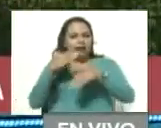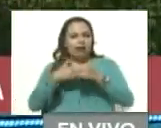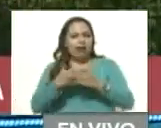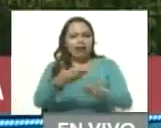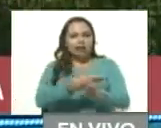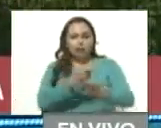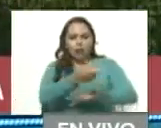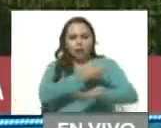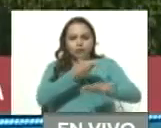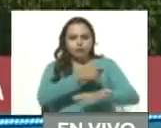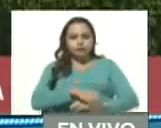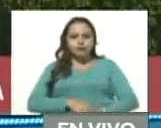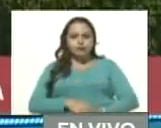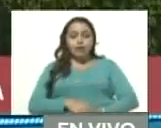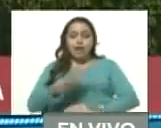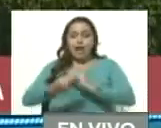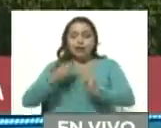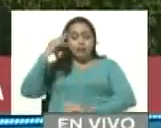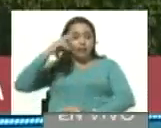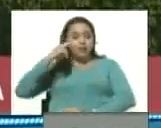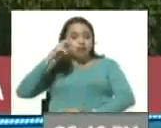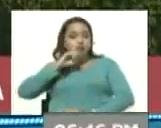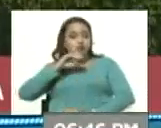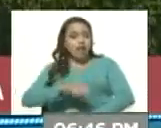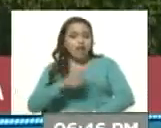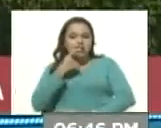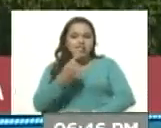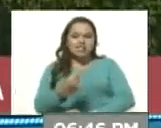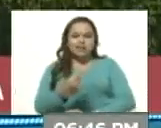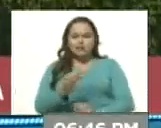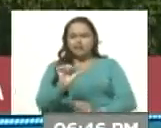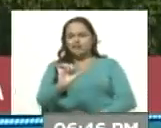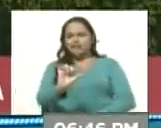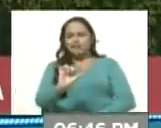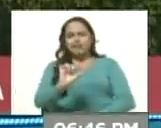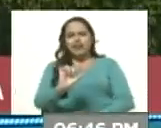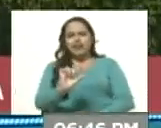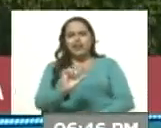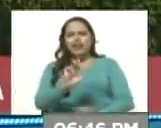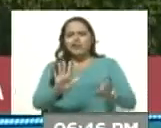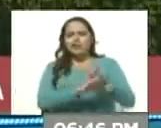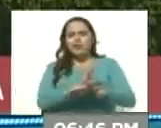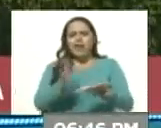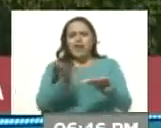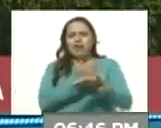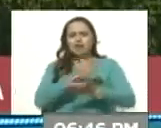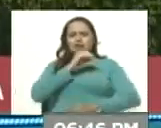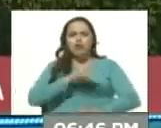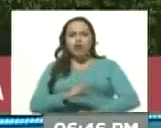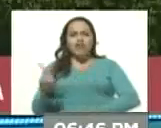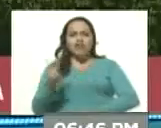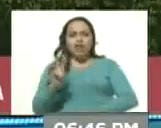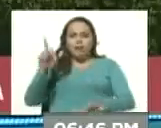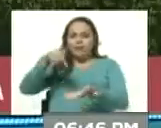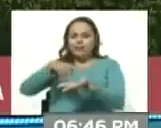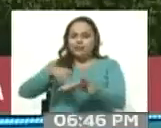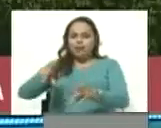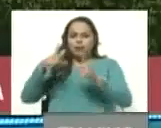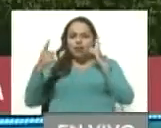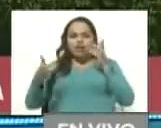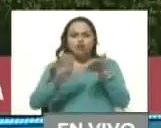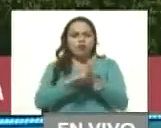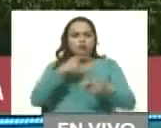hace análisis de la historia uno ve que se limita apenas un cuarto de página en los libros historia de venezuela la participación de la guaira en el proceso de emancipación